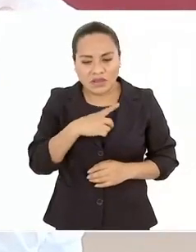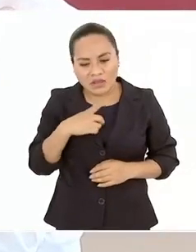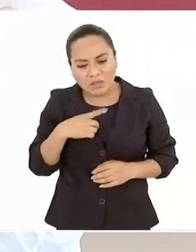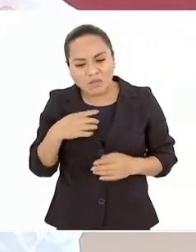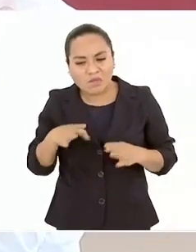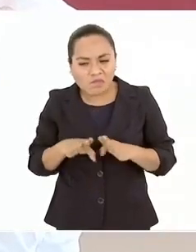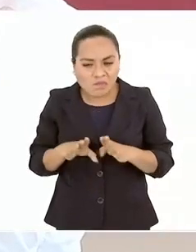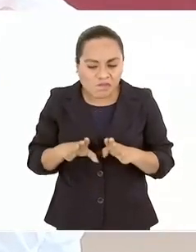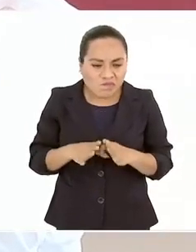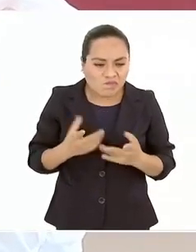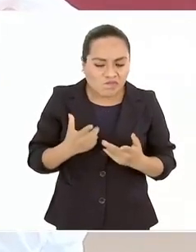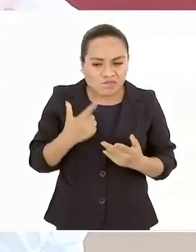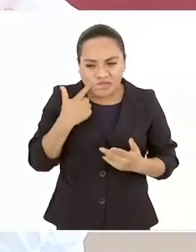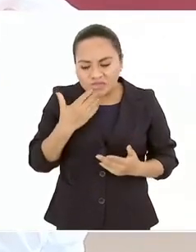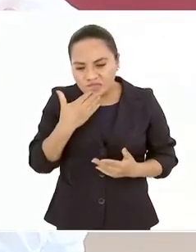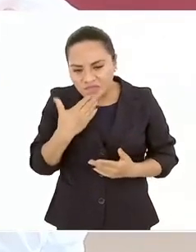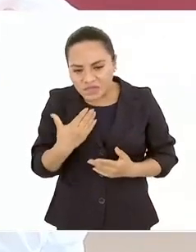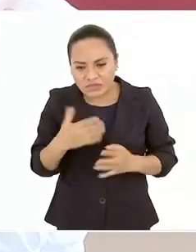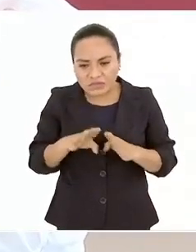porque necesitamos los equilibrios